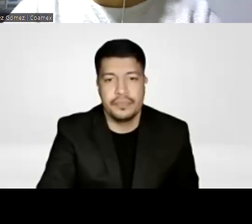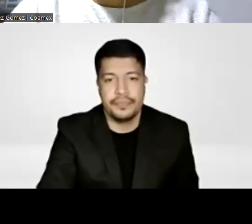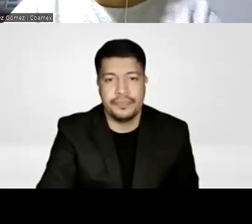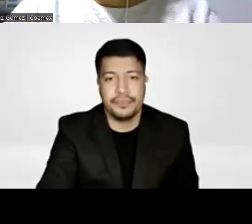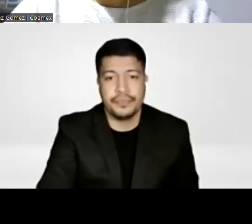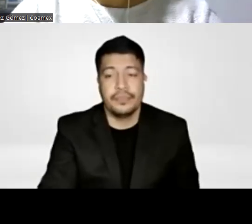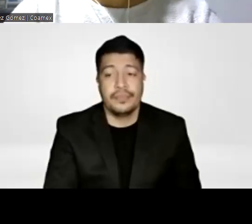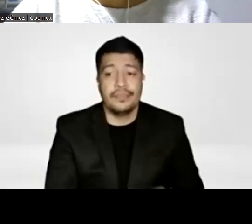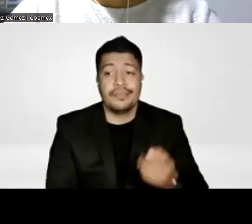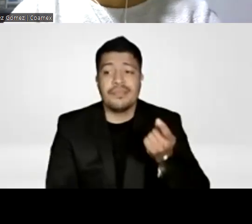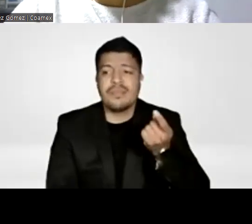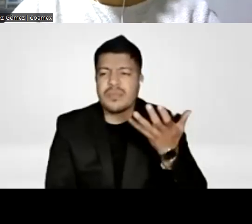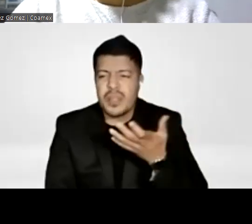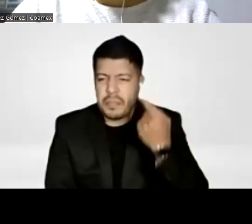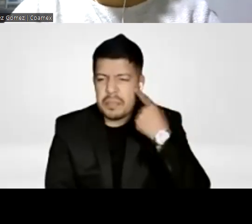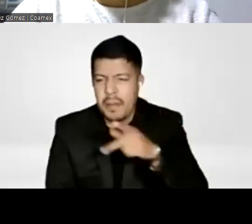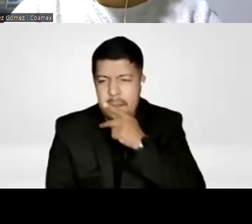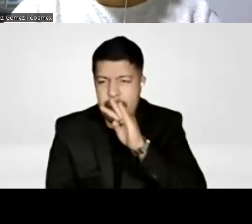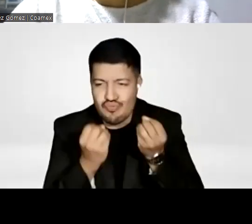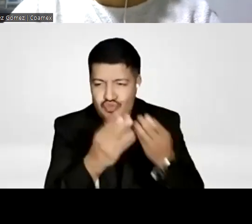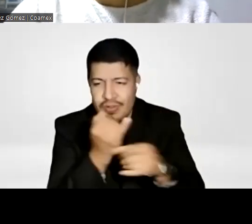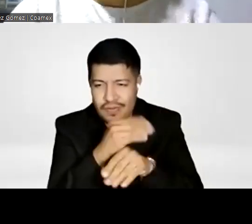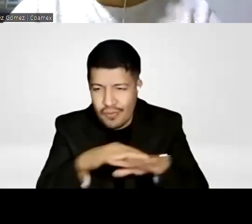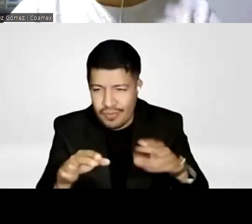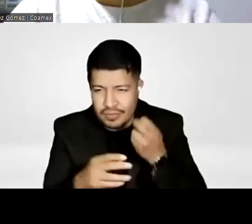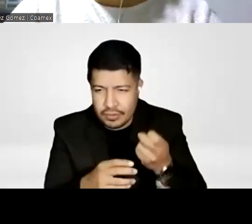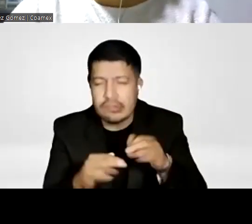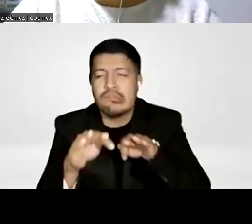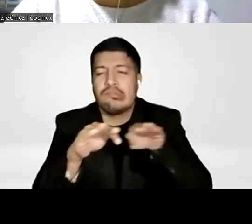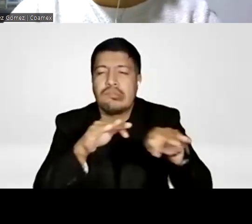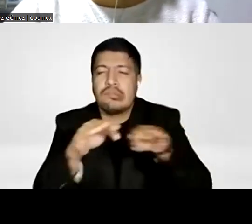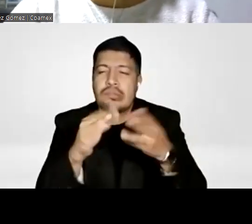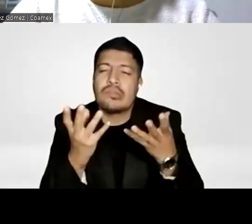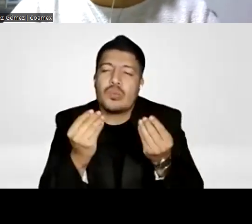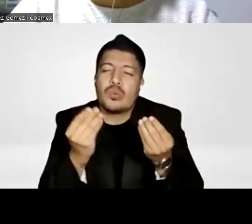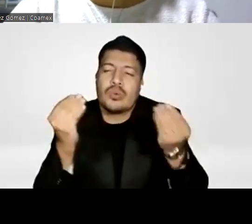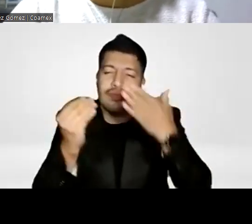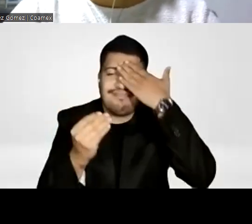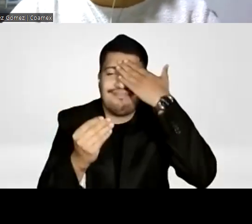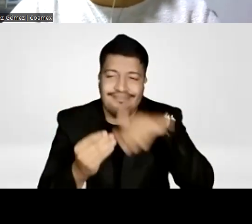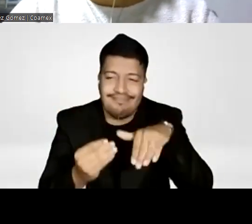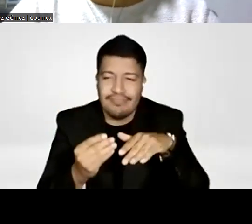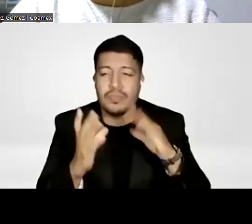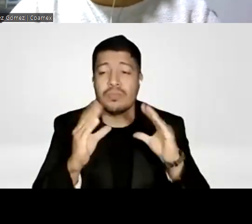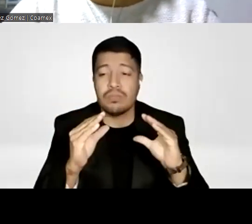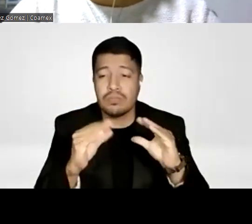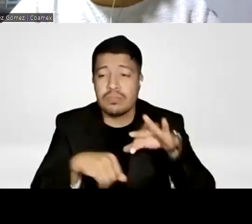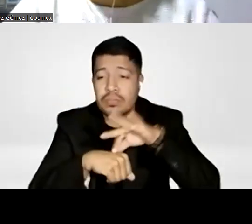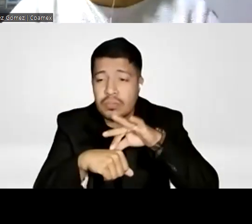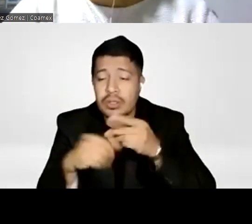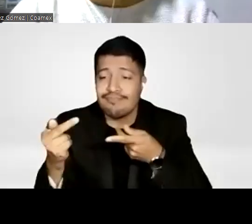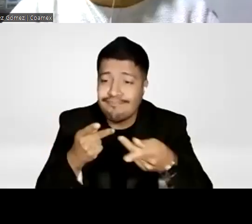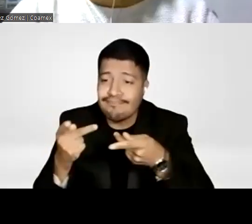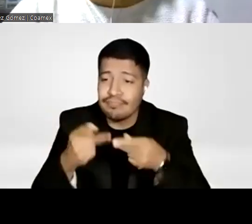pues trabajamos mucho porque estamos muy conscientes de eso, tanto en capacitación médica como en capacitación en